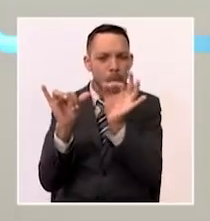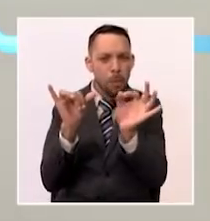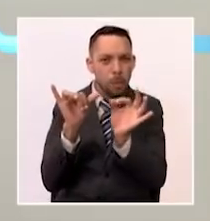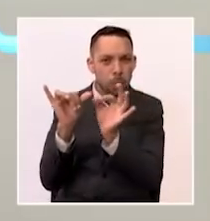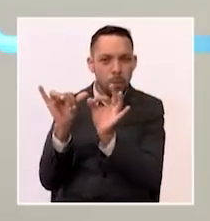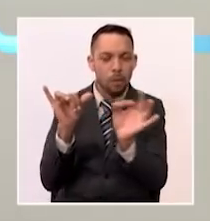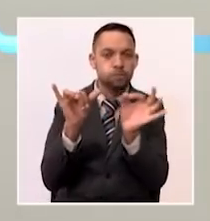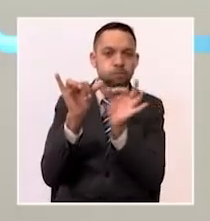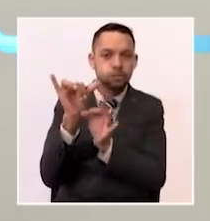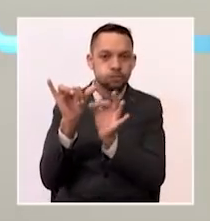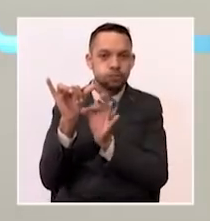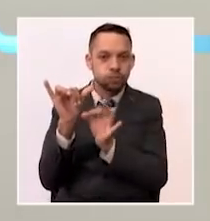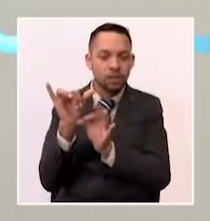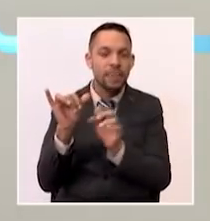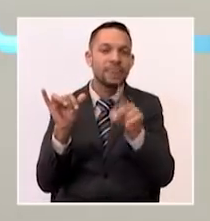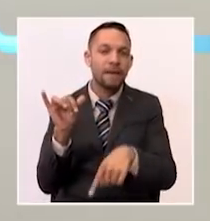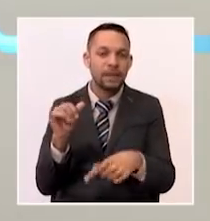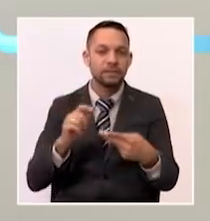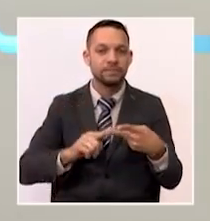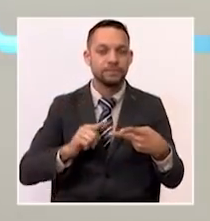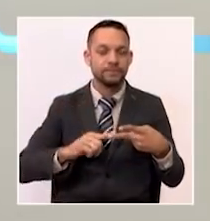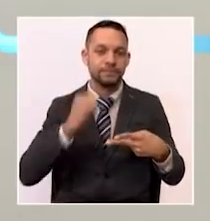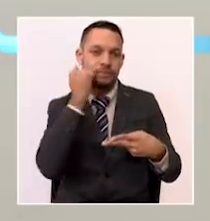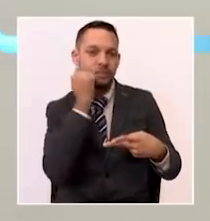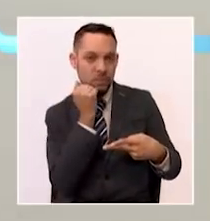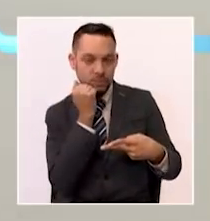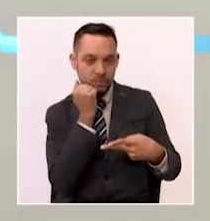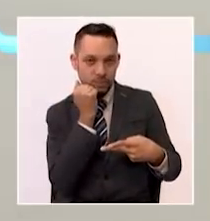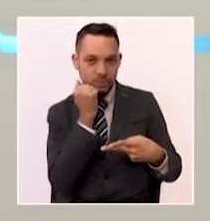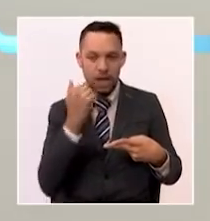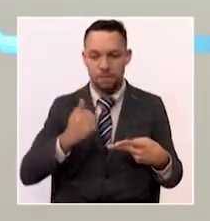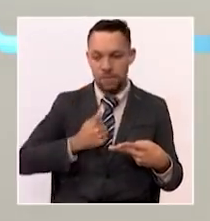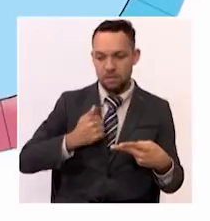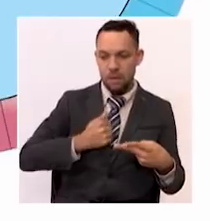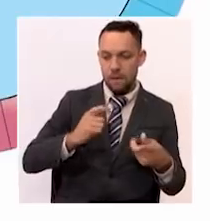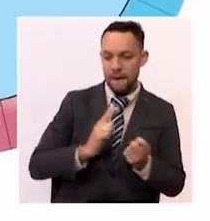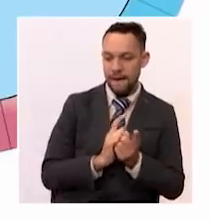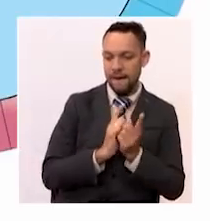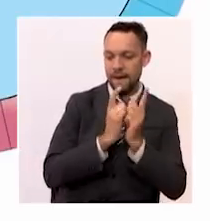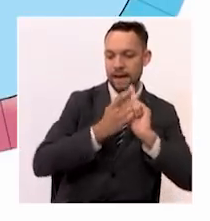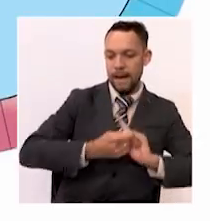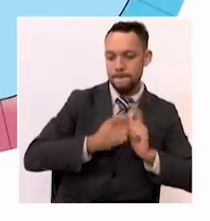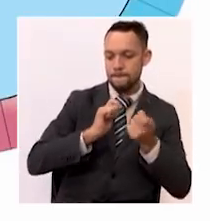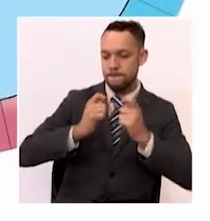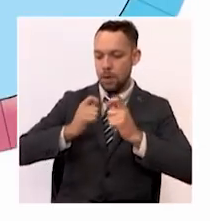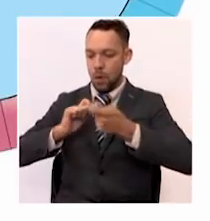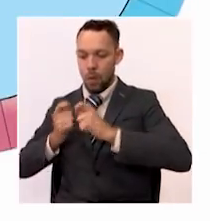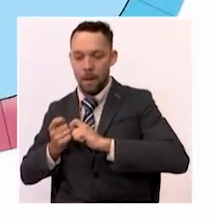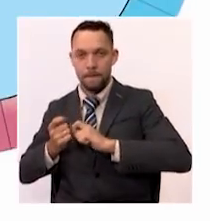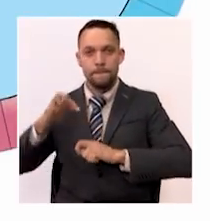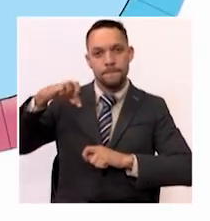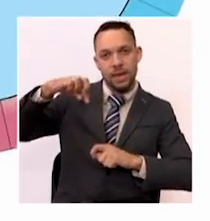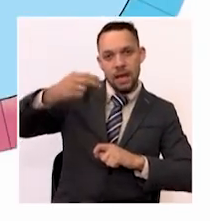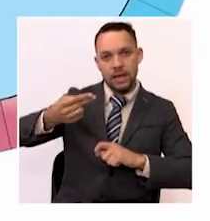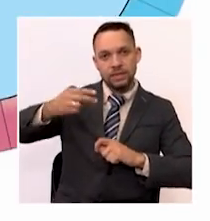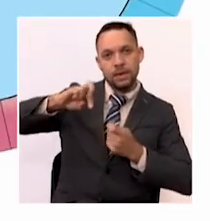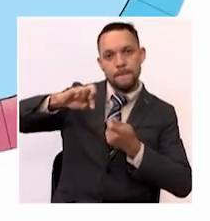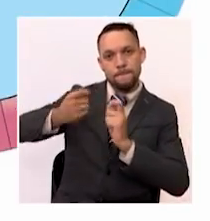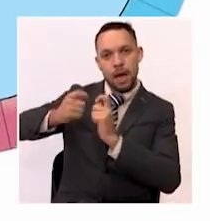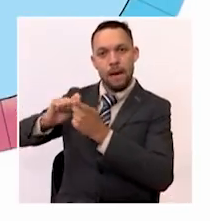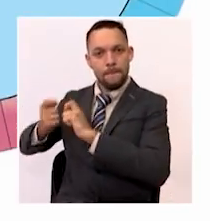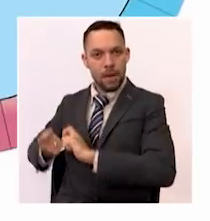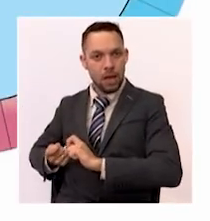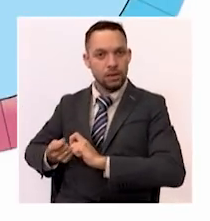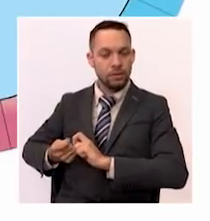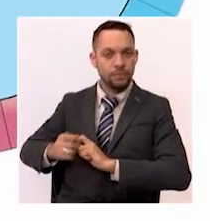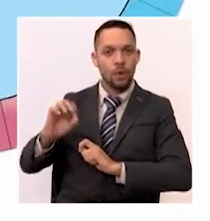menstruación. En cada momento de estos yo puedo cambiar mi pH. Incluso a mí me puede cambiar el pH por el solo hecho de empezar a